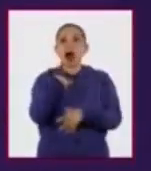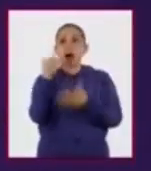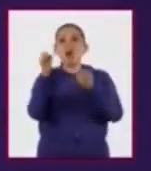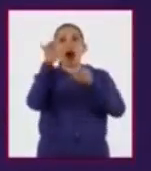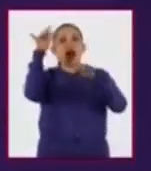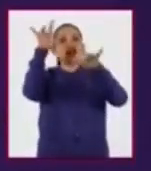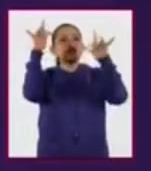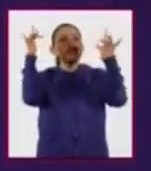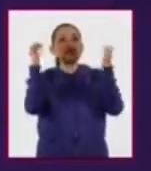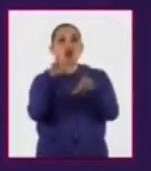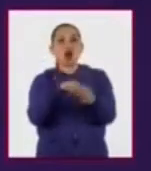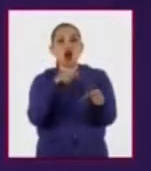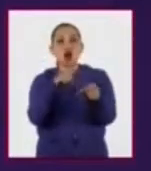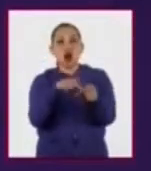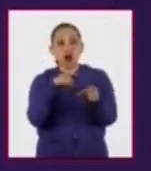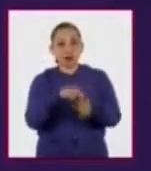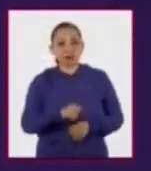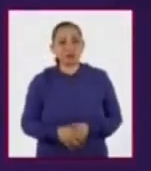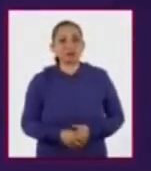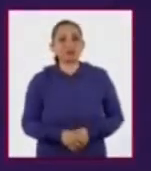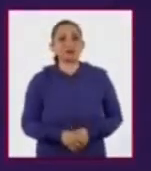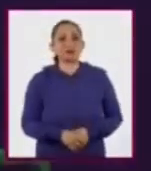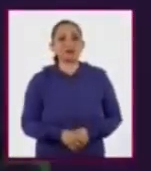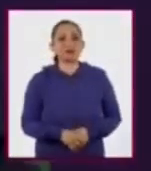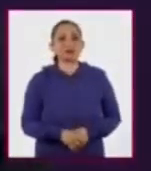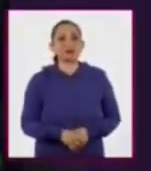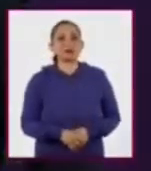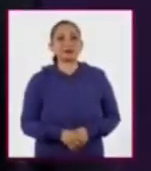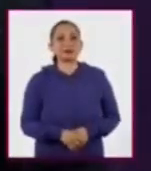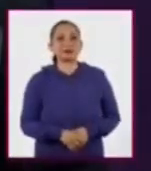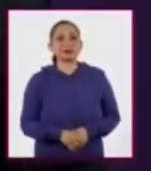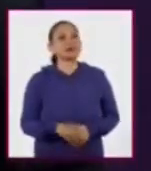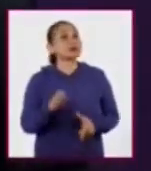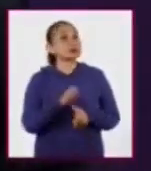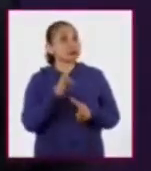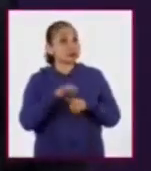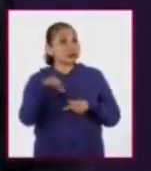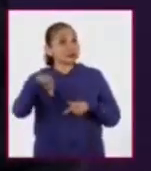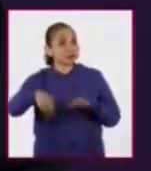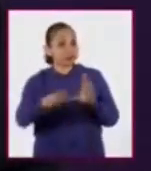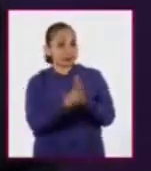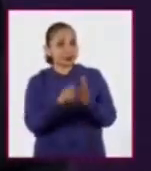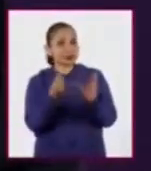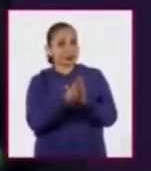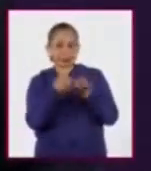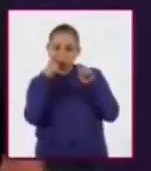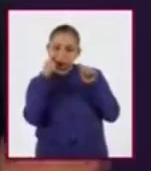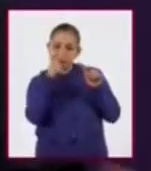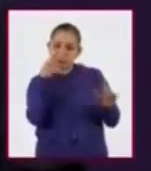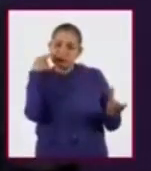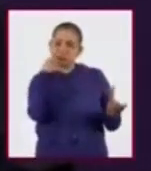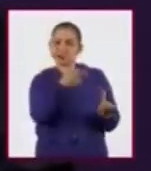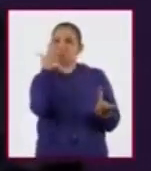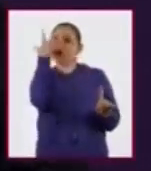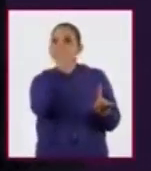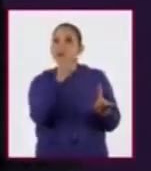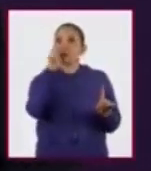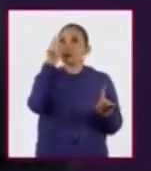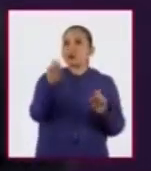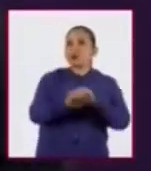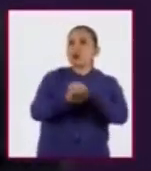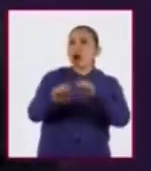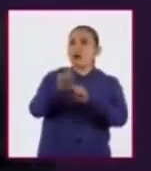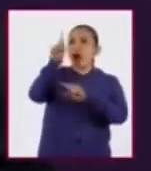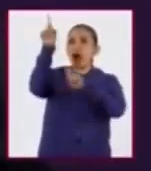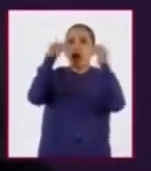flamas de colores y chispas brillantes. Así que en esta sesión nos centraremos en este bello espectáculo y